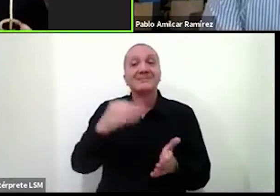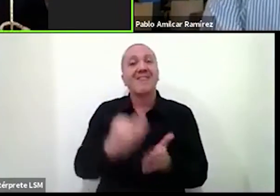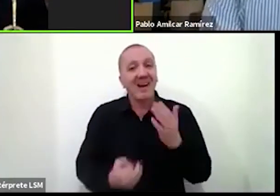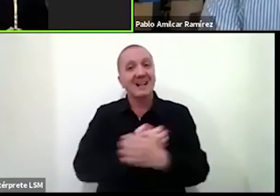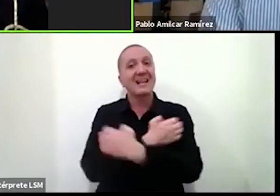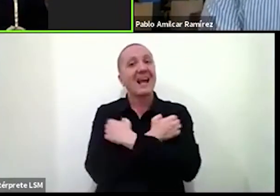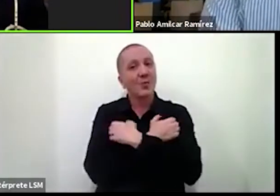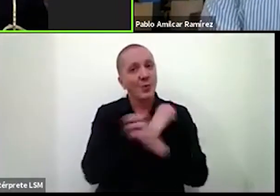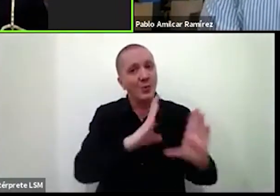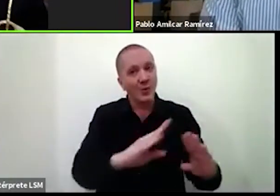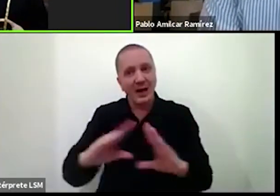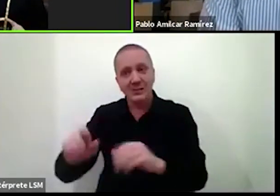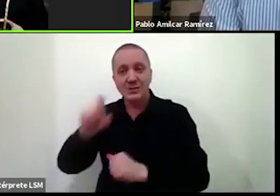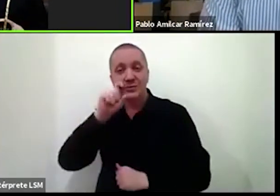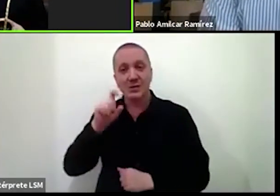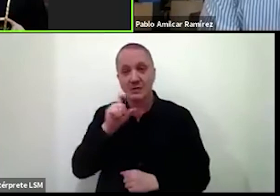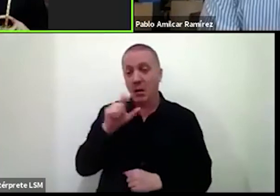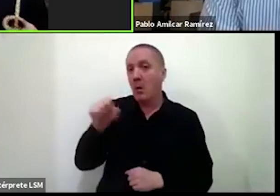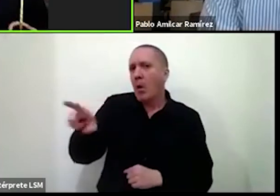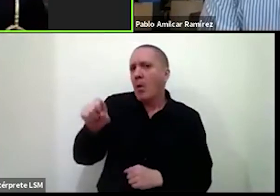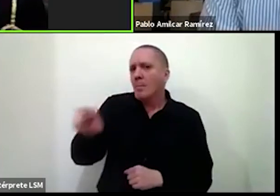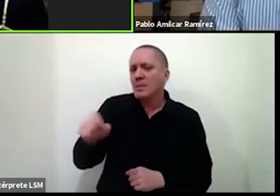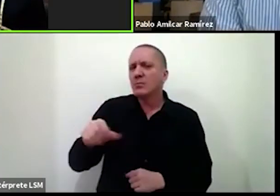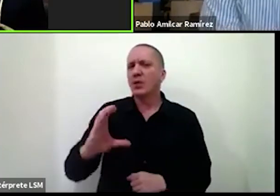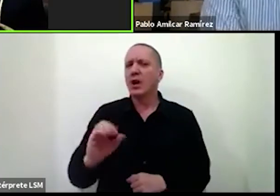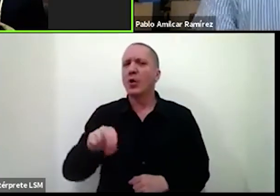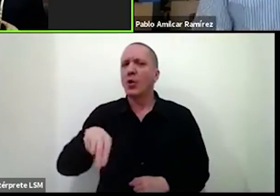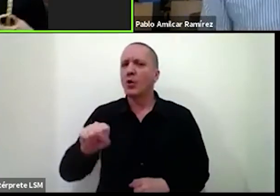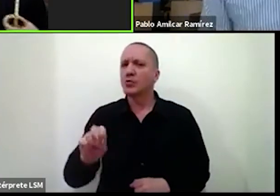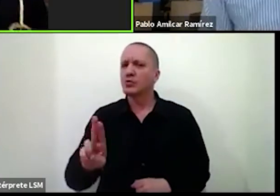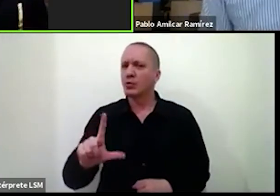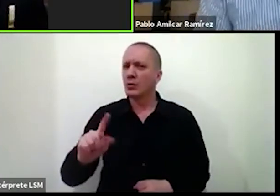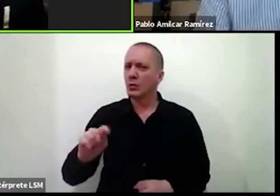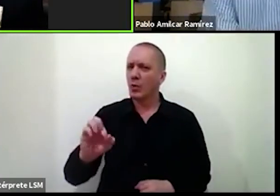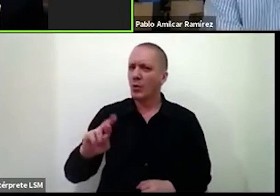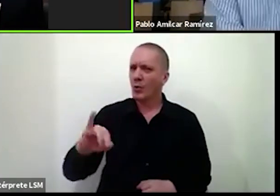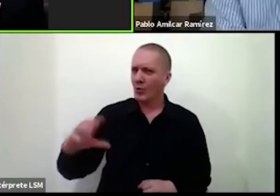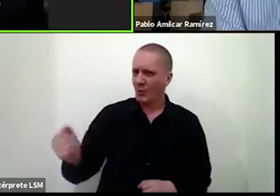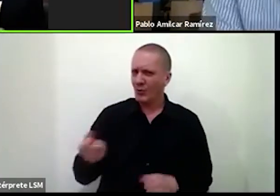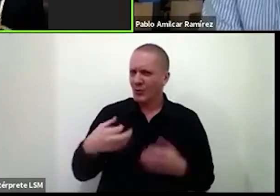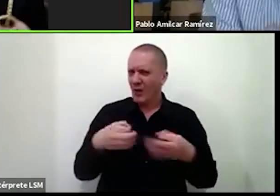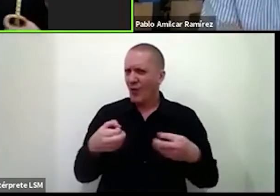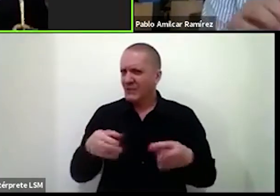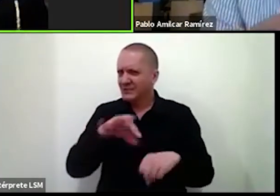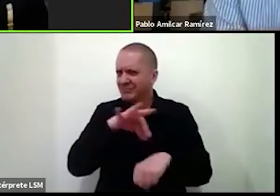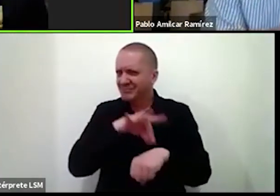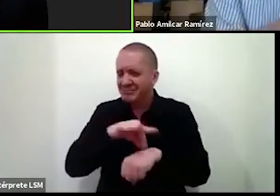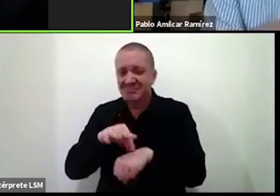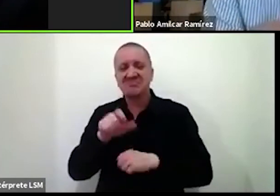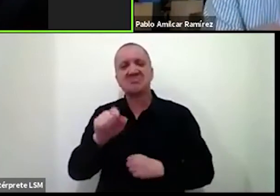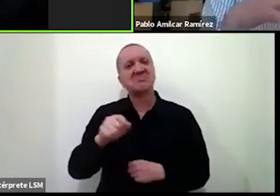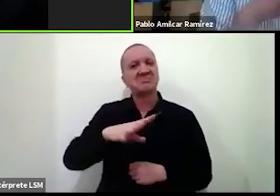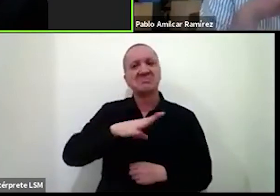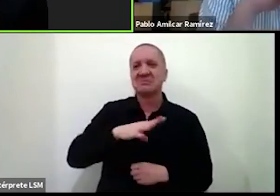los propios consultorios, donde seguimos sufriendo violencias ginecológicas, violencias obstétricas en el caso